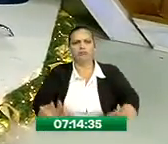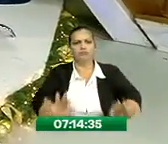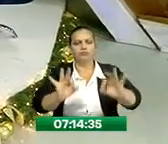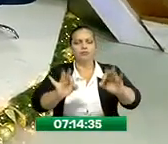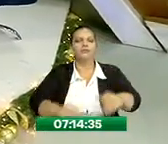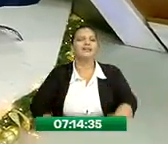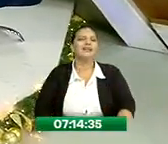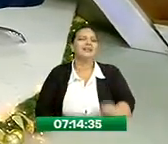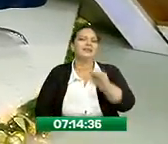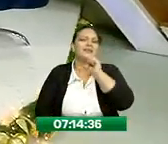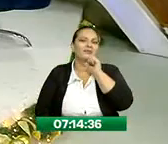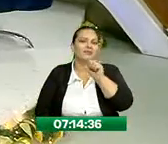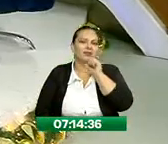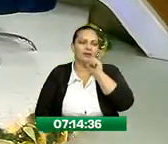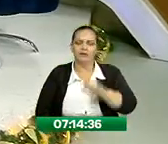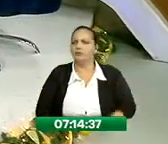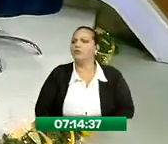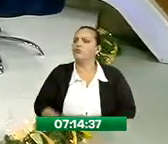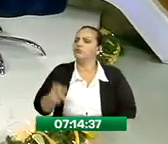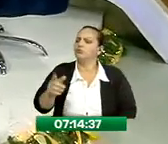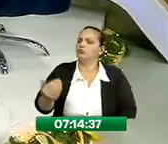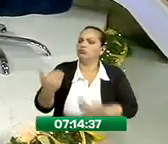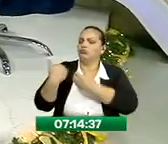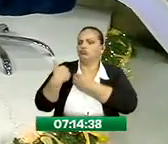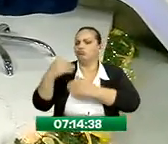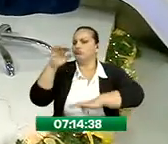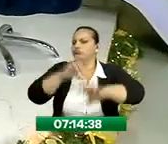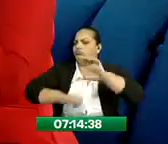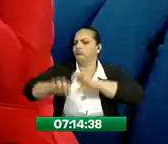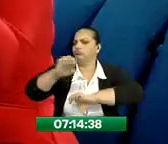intervención? ¿Qué tiempo tomará la intervención y